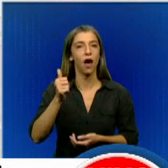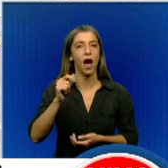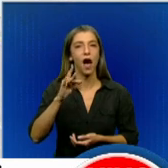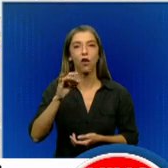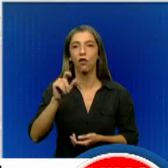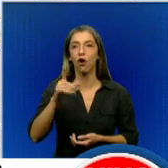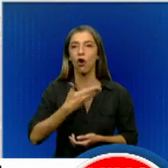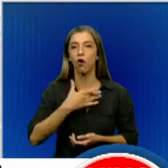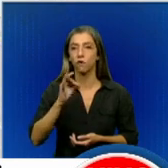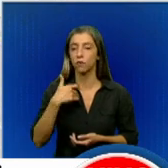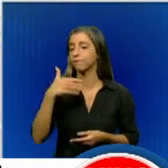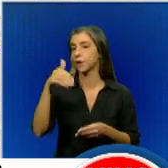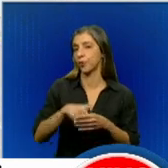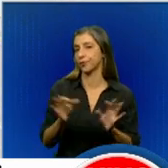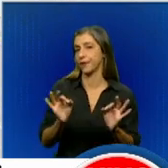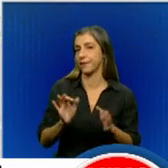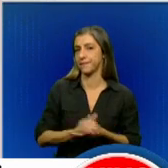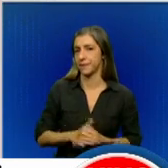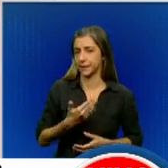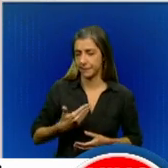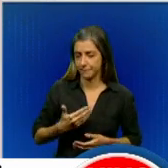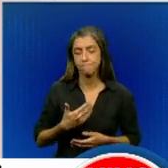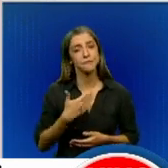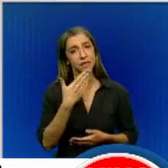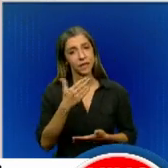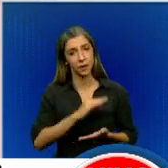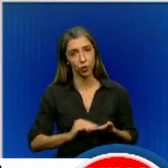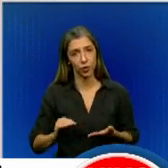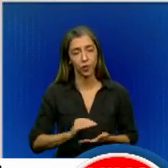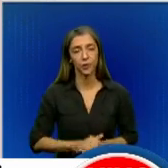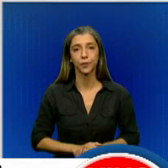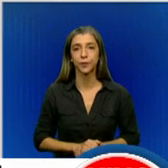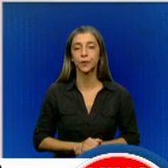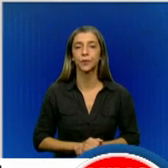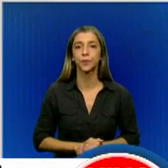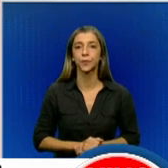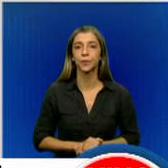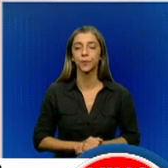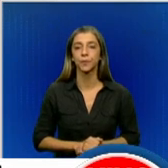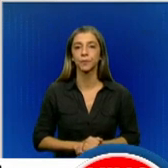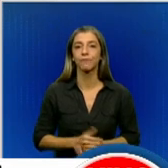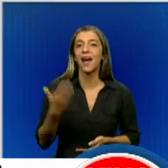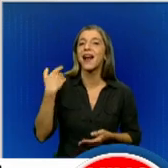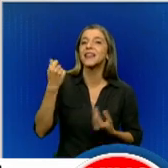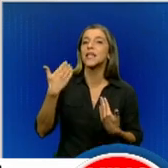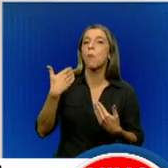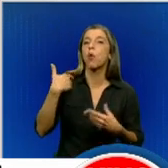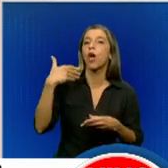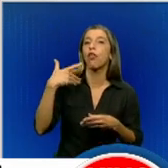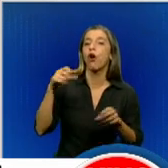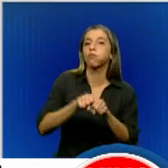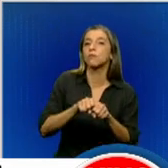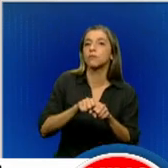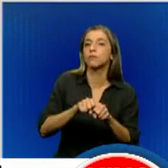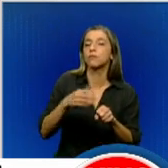abstención señor presidente gracias diputado recién me puedo conectar de luz